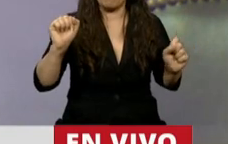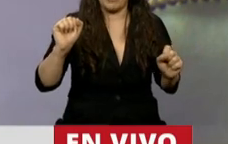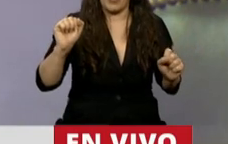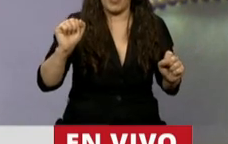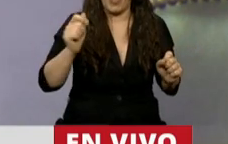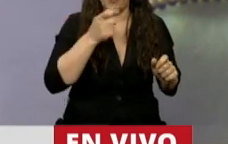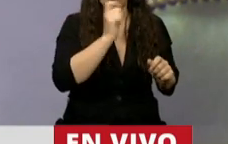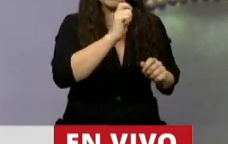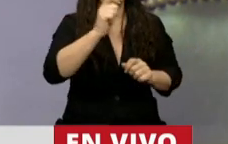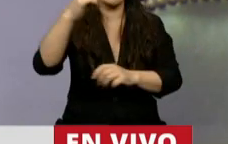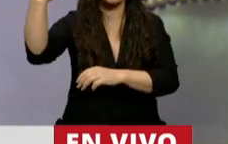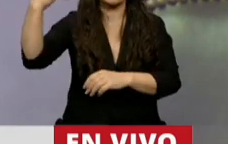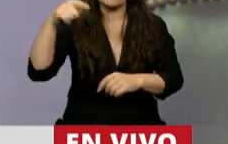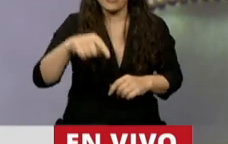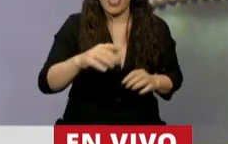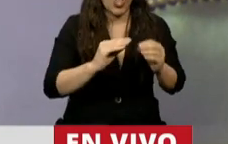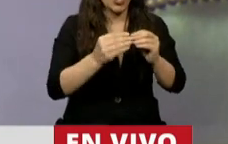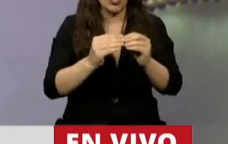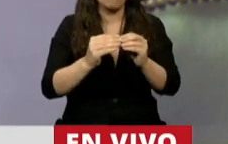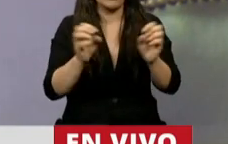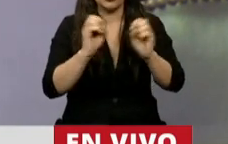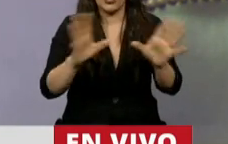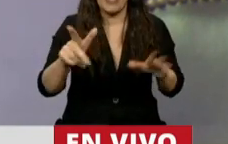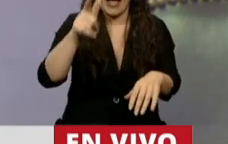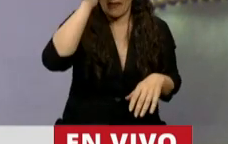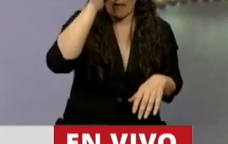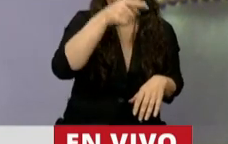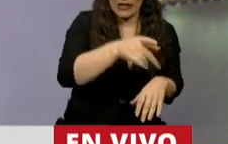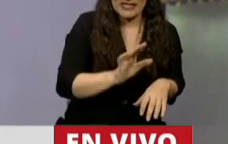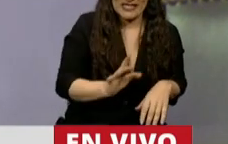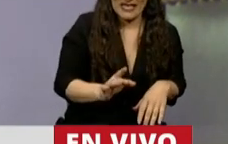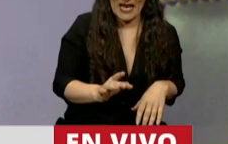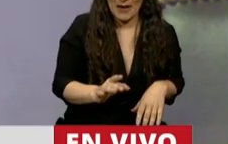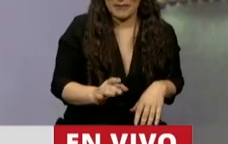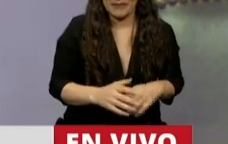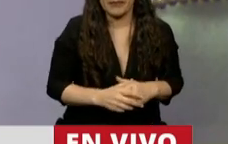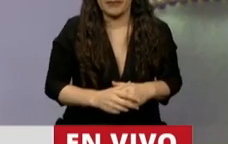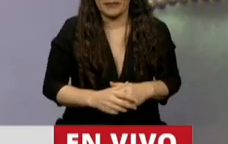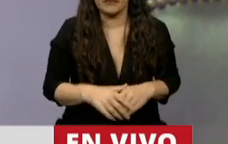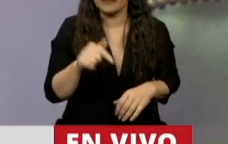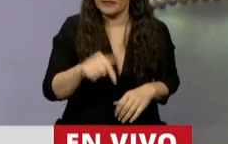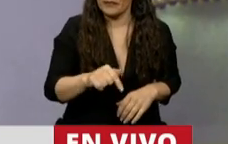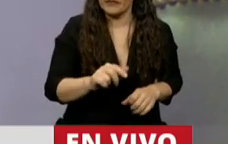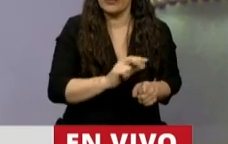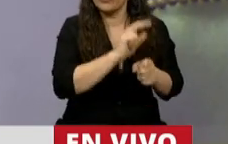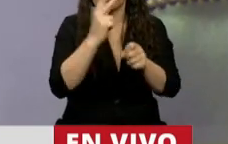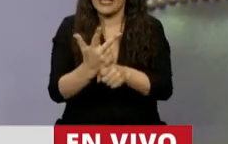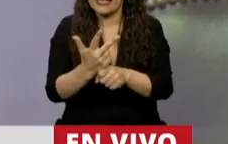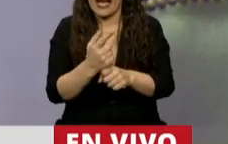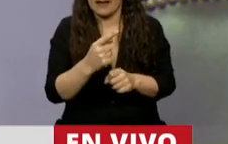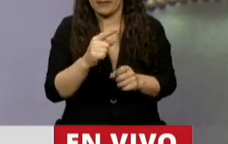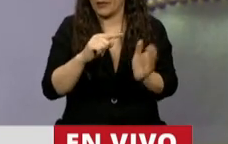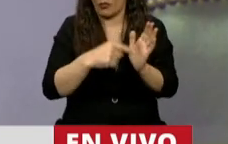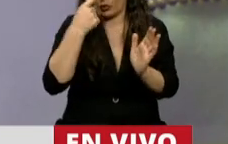de prensa, en medio de un conflicto muy grave con la policía bonaerense. Y esto justamente me lleva al tercer y último